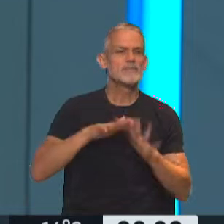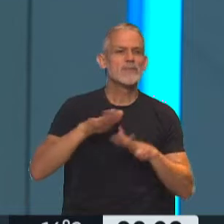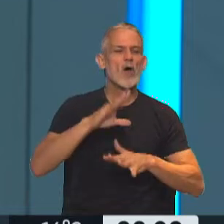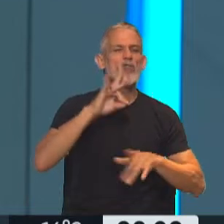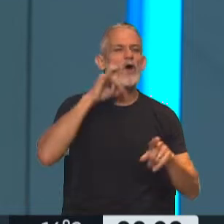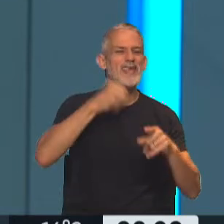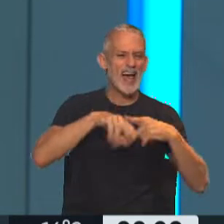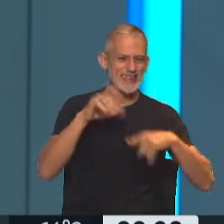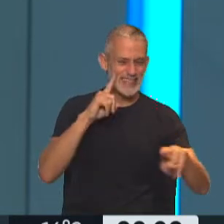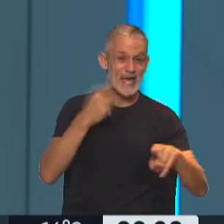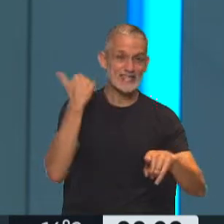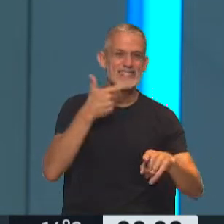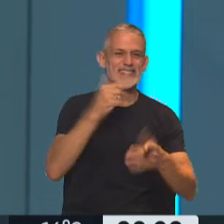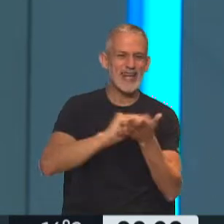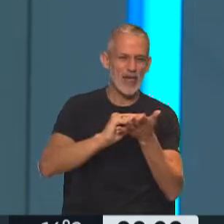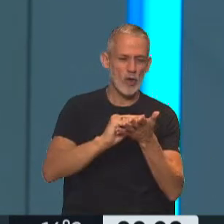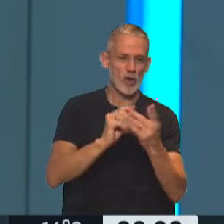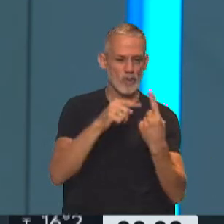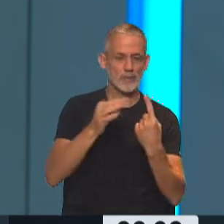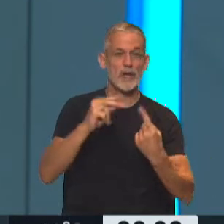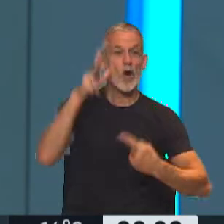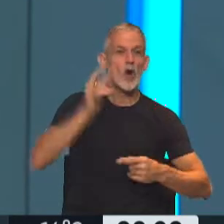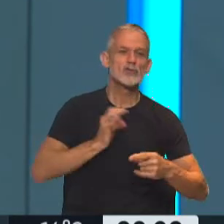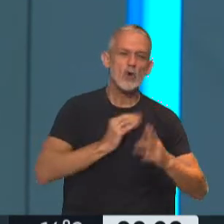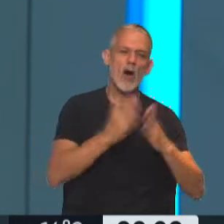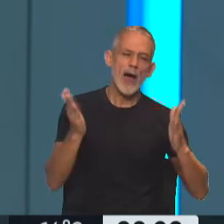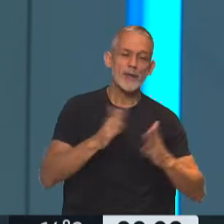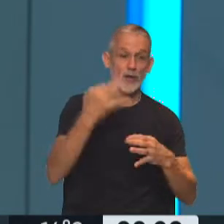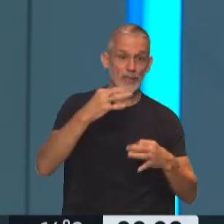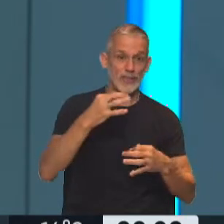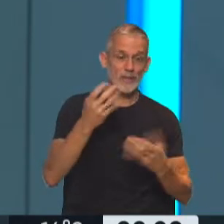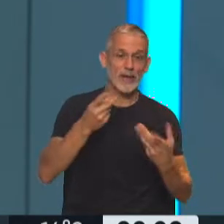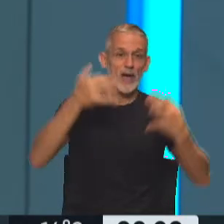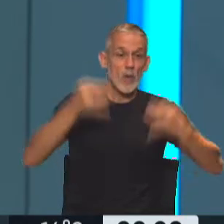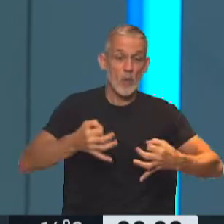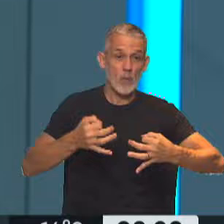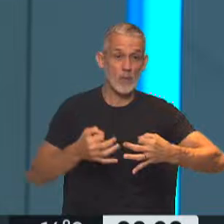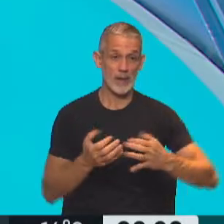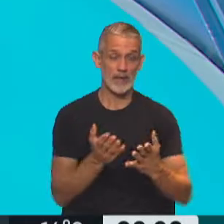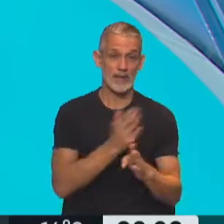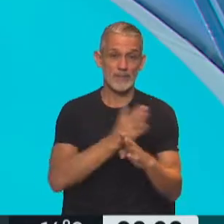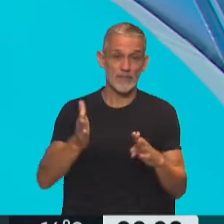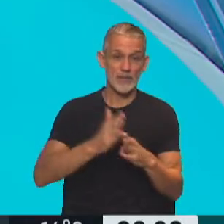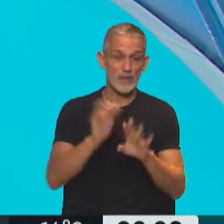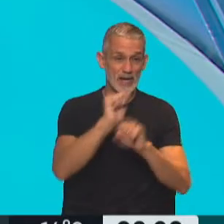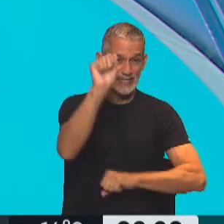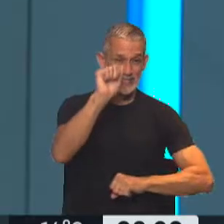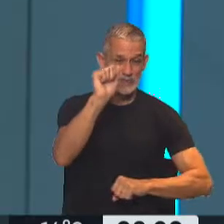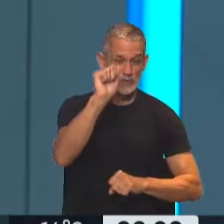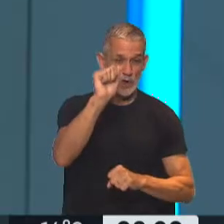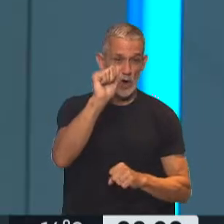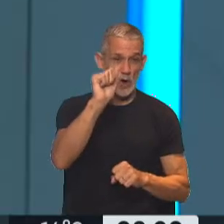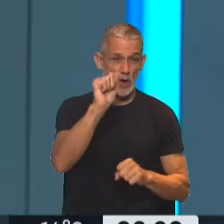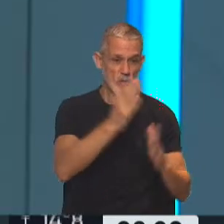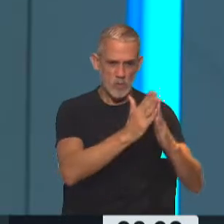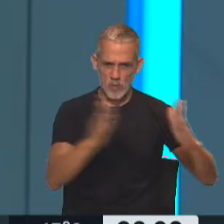Ayer durante todo el día se habló mucho de los 8 años que debía cumplir el designado no cumplió por... ni siquiera desde que se recibió, ¿no? Bueno, es que no